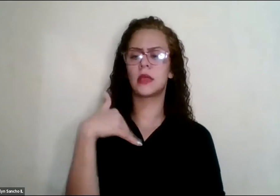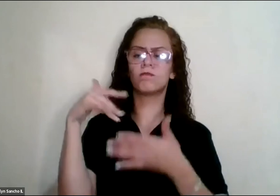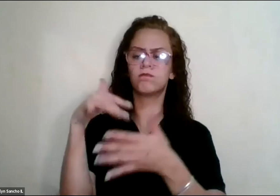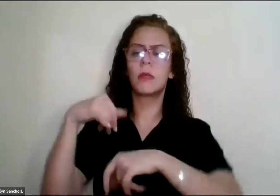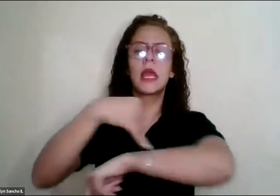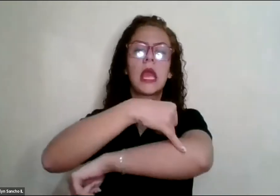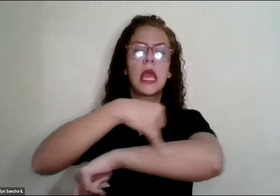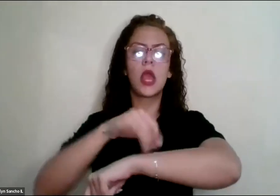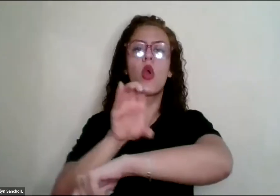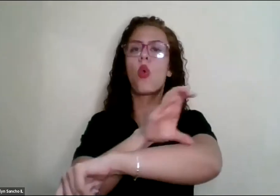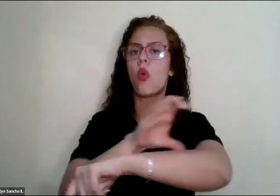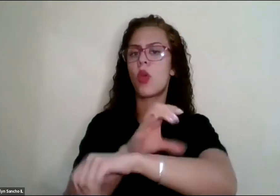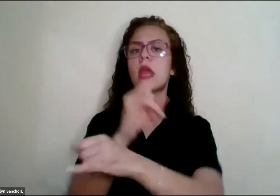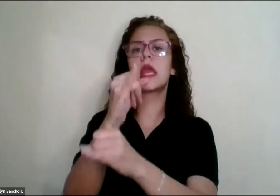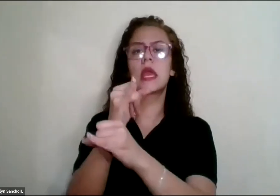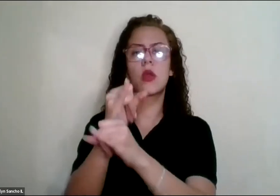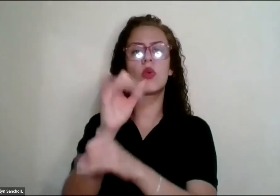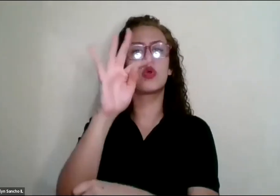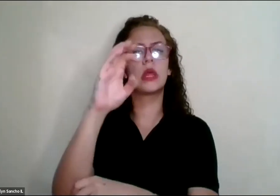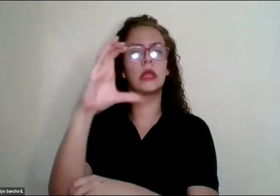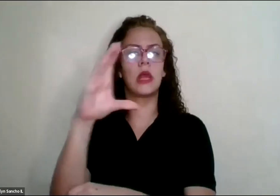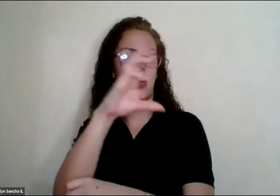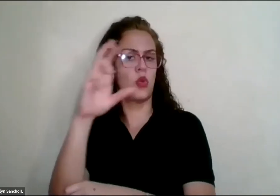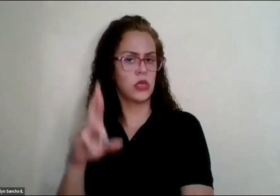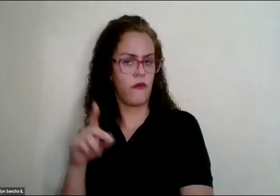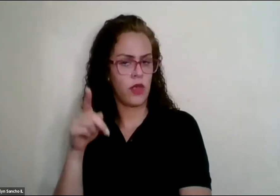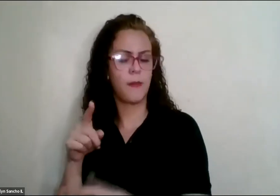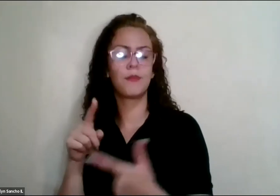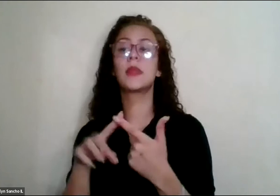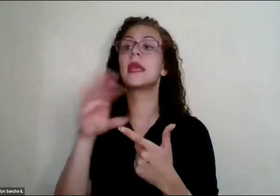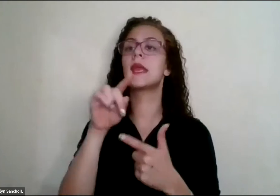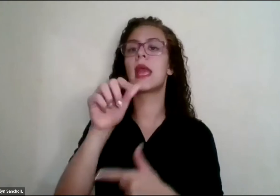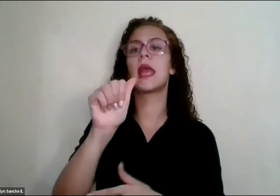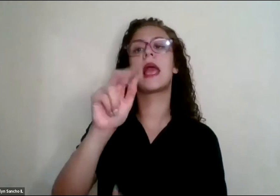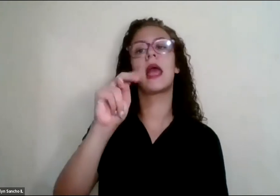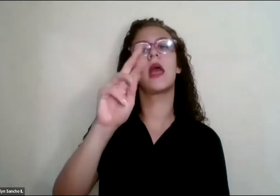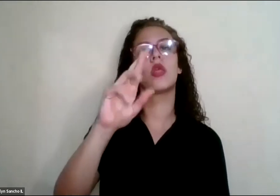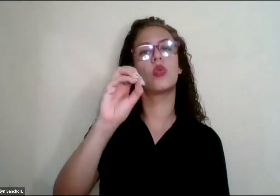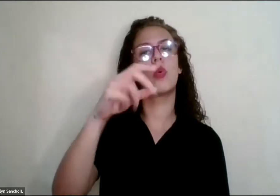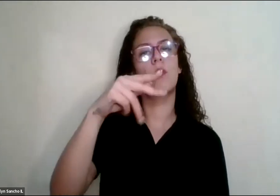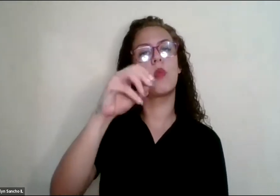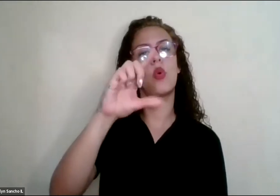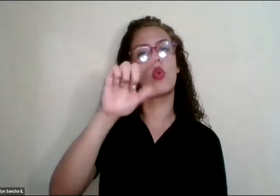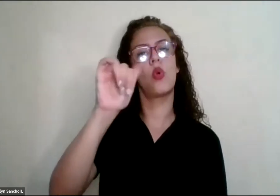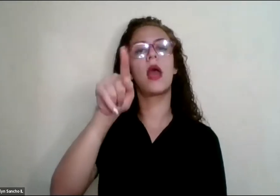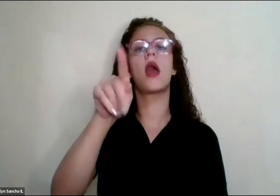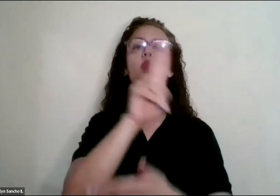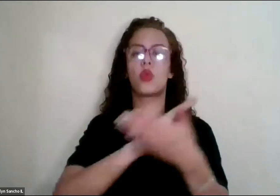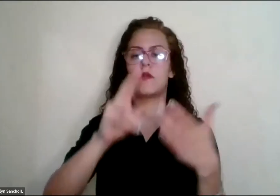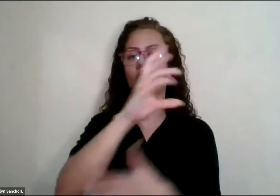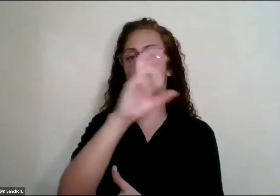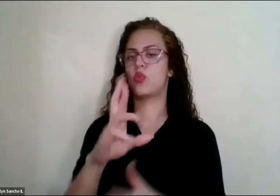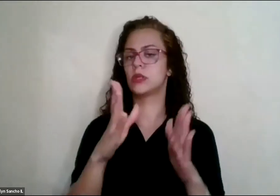en computación del Instituto Tecnológico de Costa Rica y es antropóloga de la Universidad de Costa